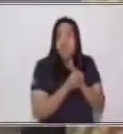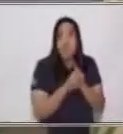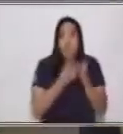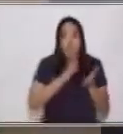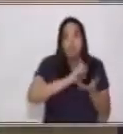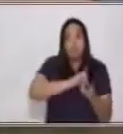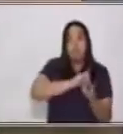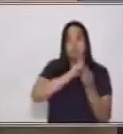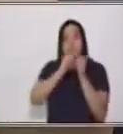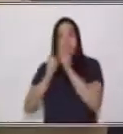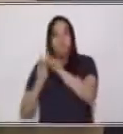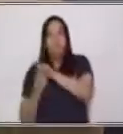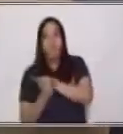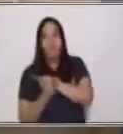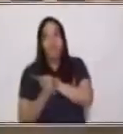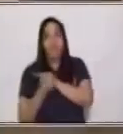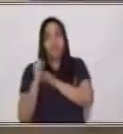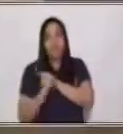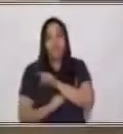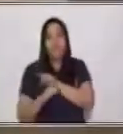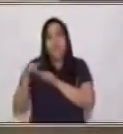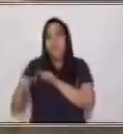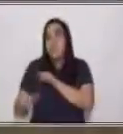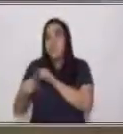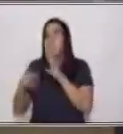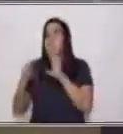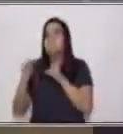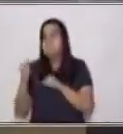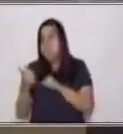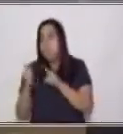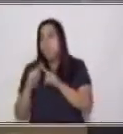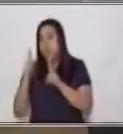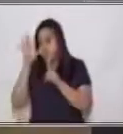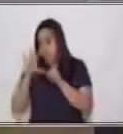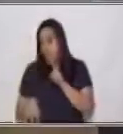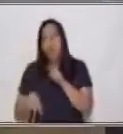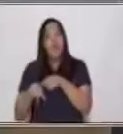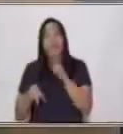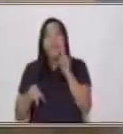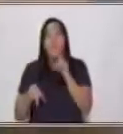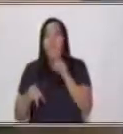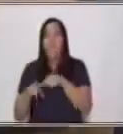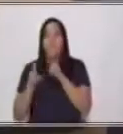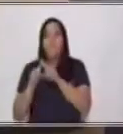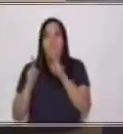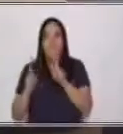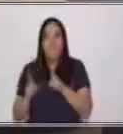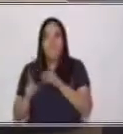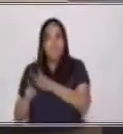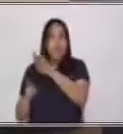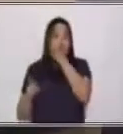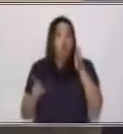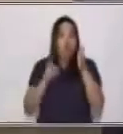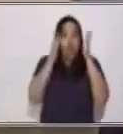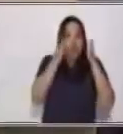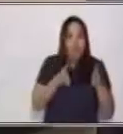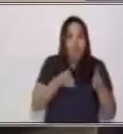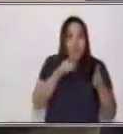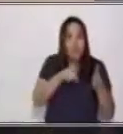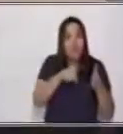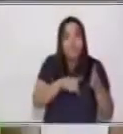z. Entonces esta es nuestra matriz de coeficientes. Los valores que acompañan a las